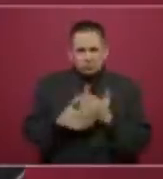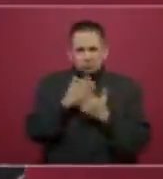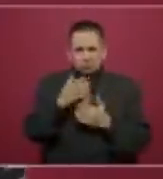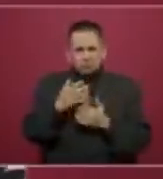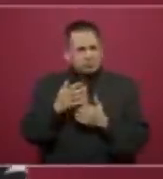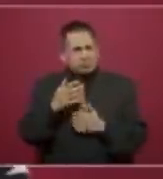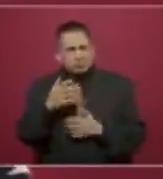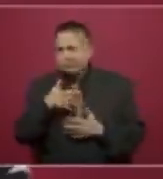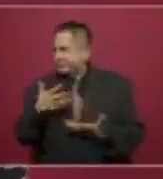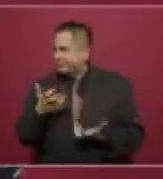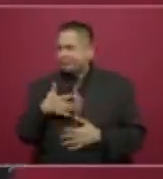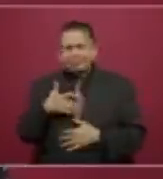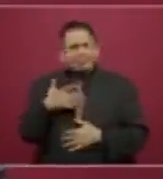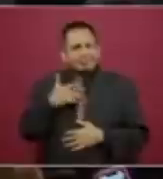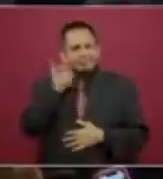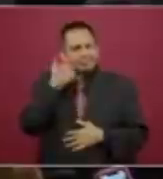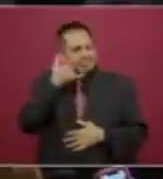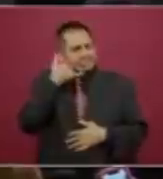teléfono porque